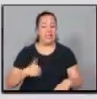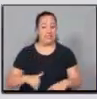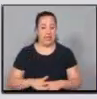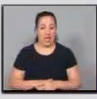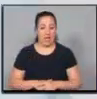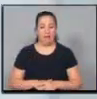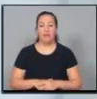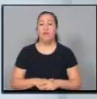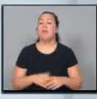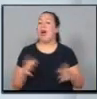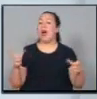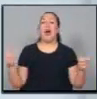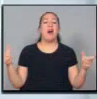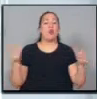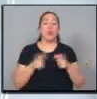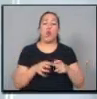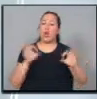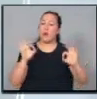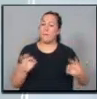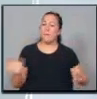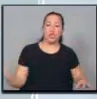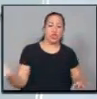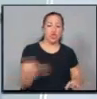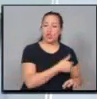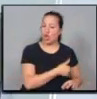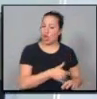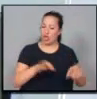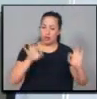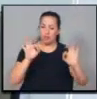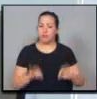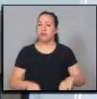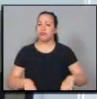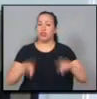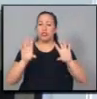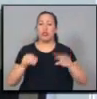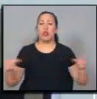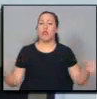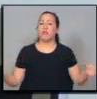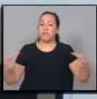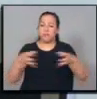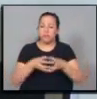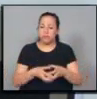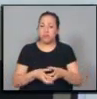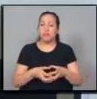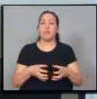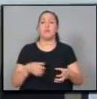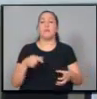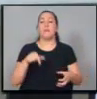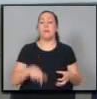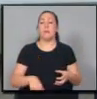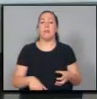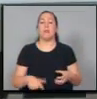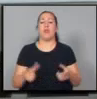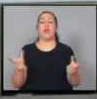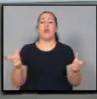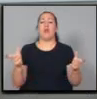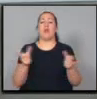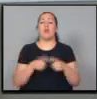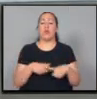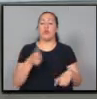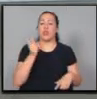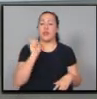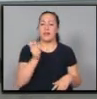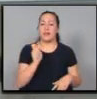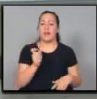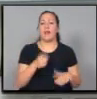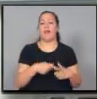Se van a reunir todos los actores de este culebrón de verano. Se va a reunir